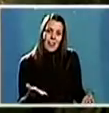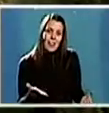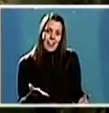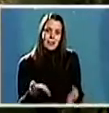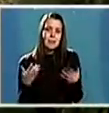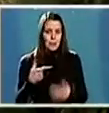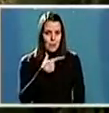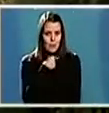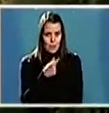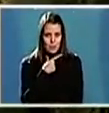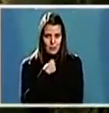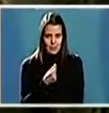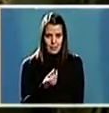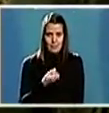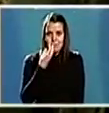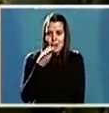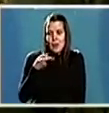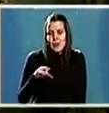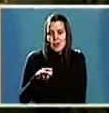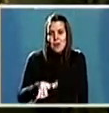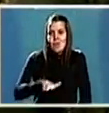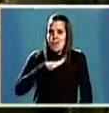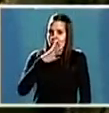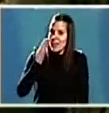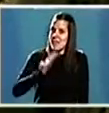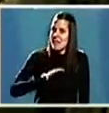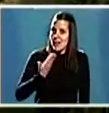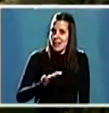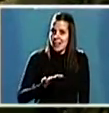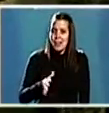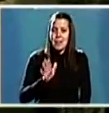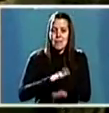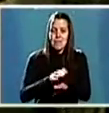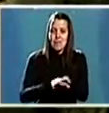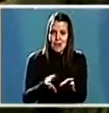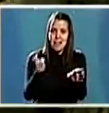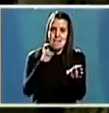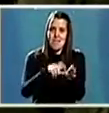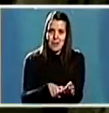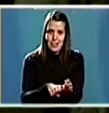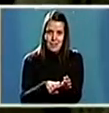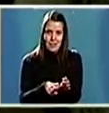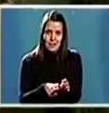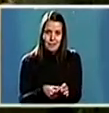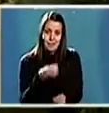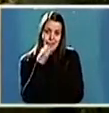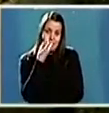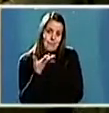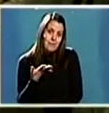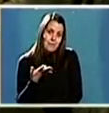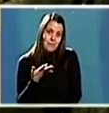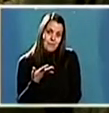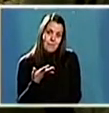que me gustaría. Bueno, pois isto é un motivo pois para facelo,